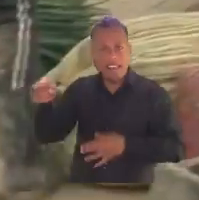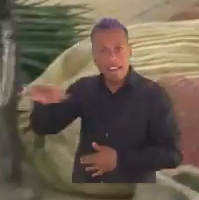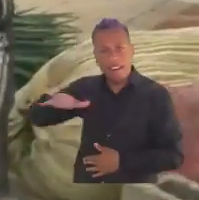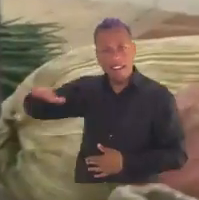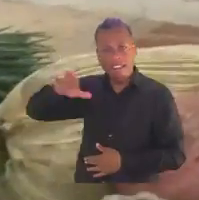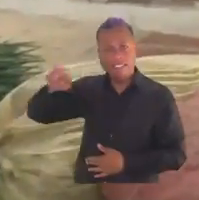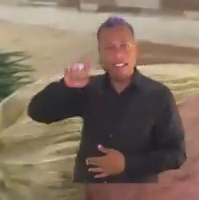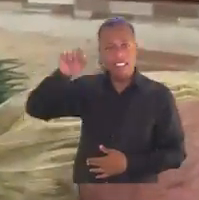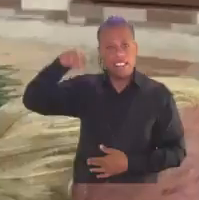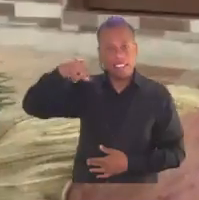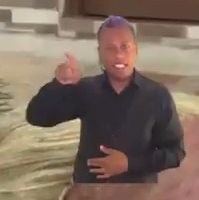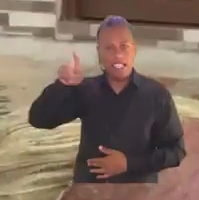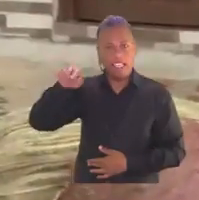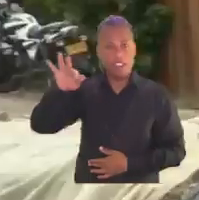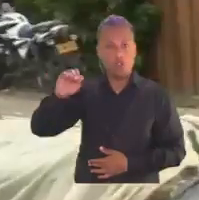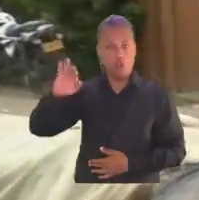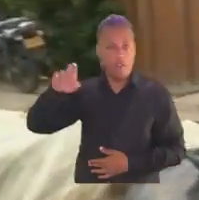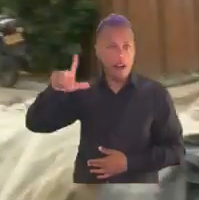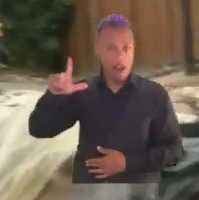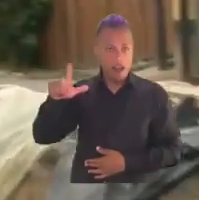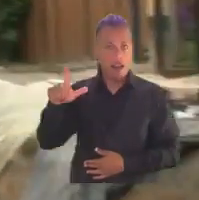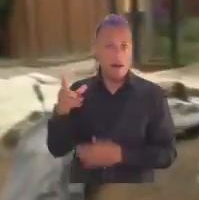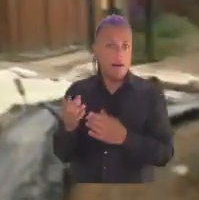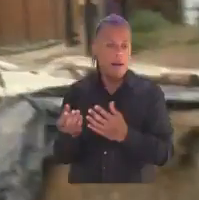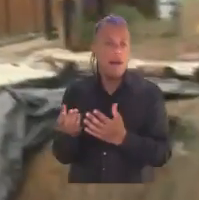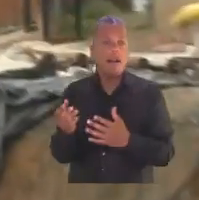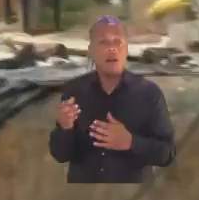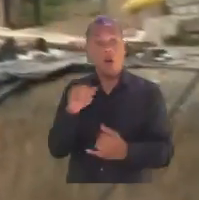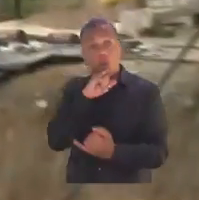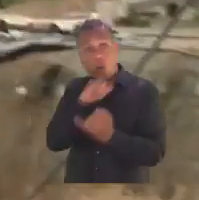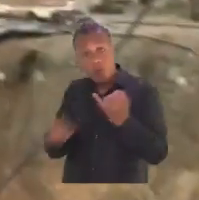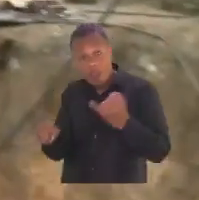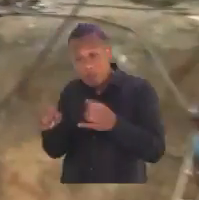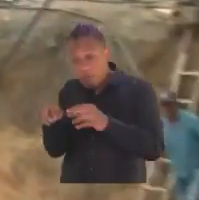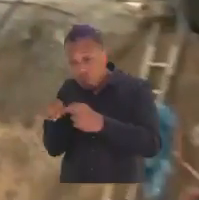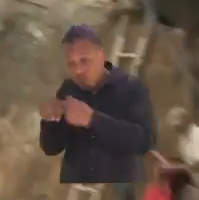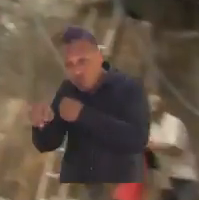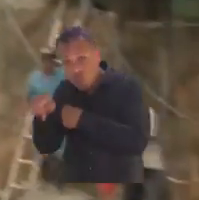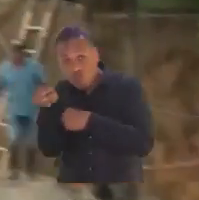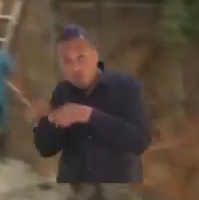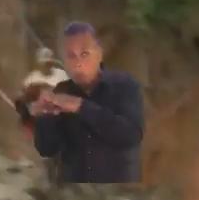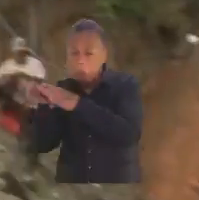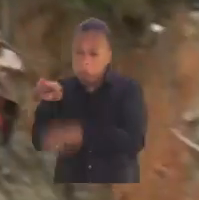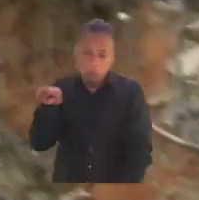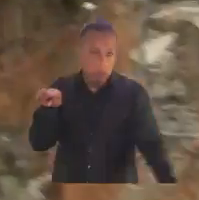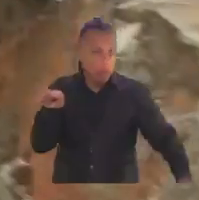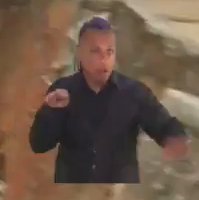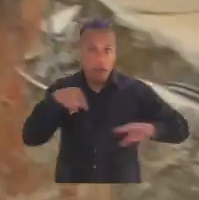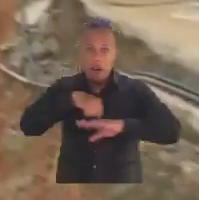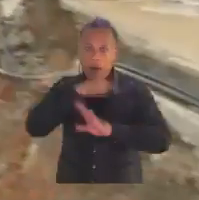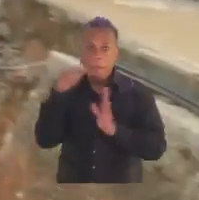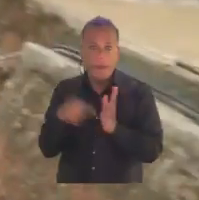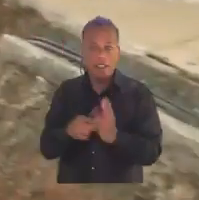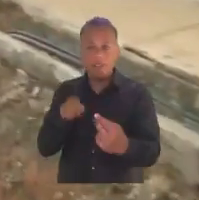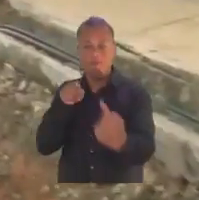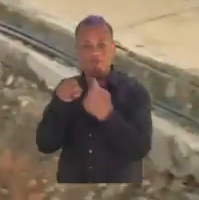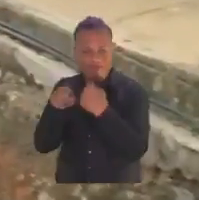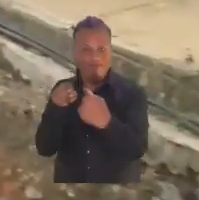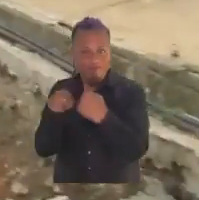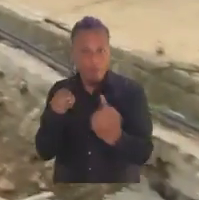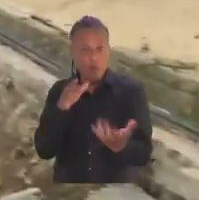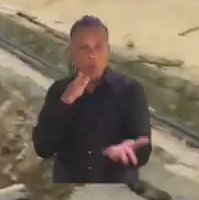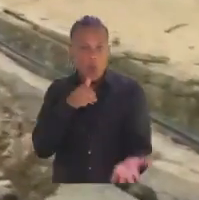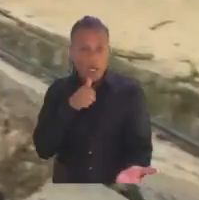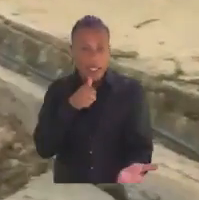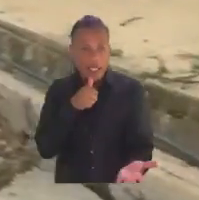Cristóbal en la Vereda al patio el último pedazo terminó de desprenderse y ahora no hay paso así